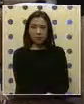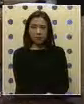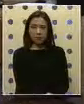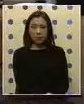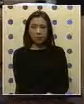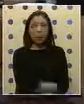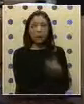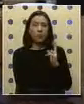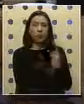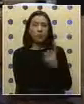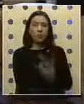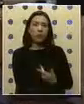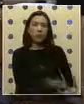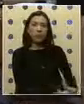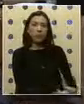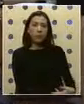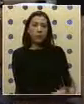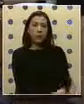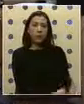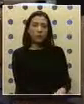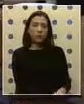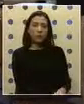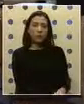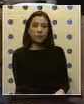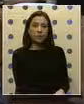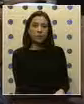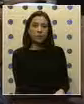Señor presidente,